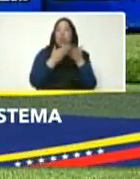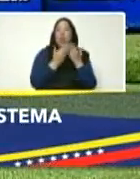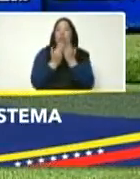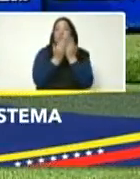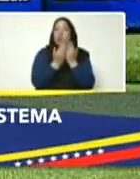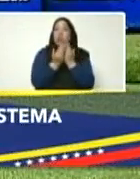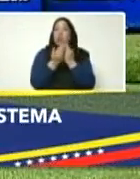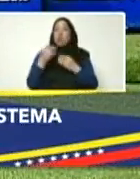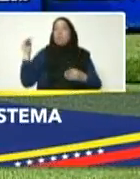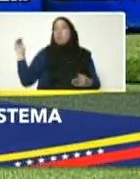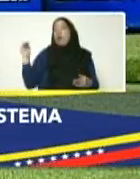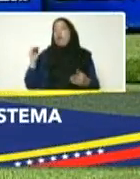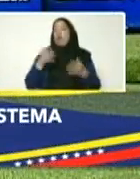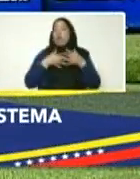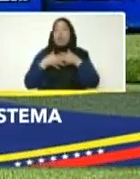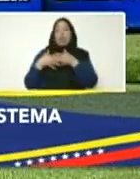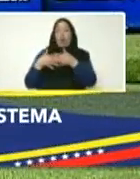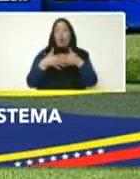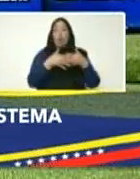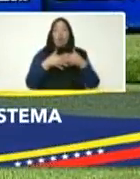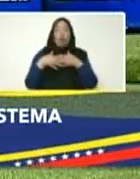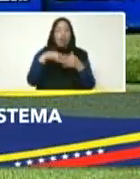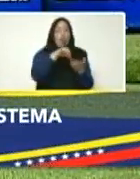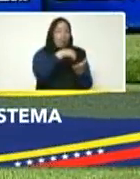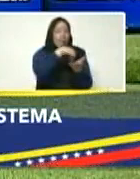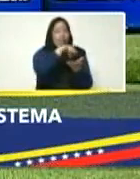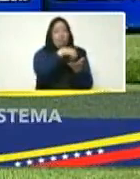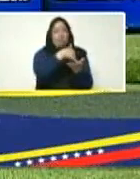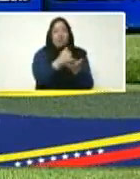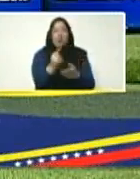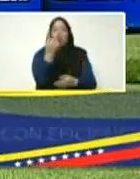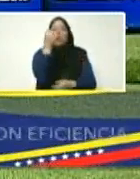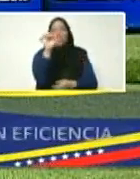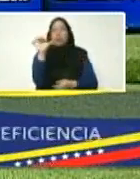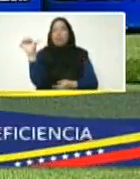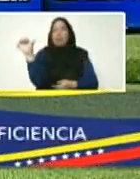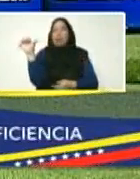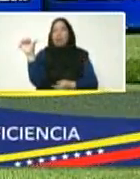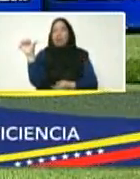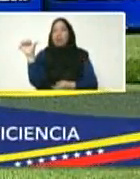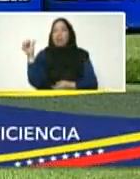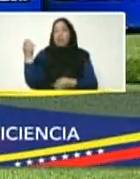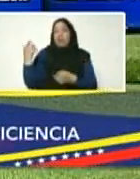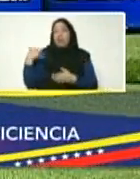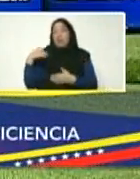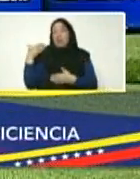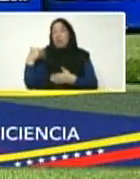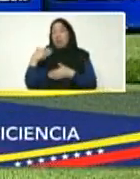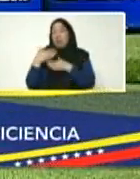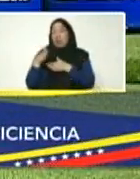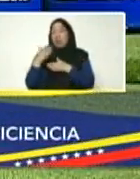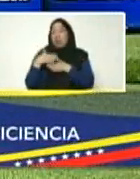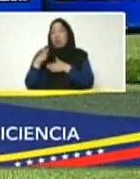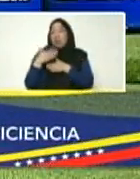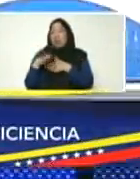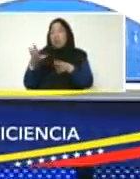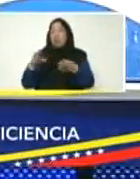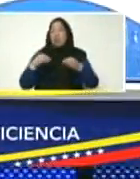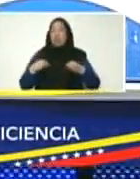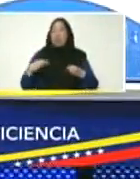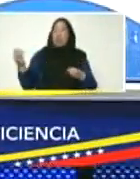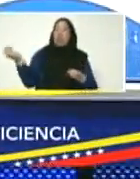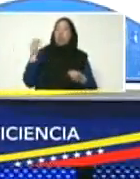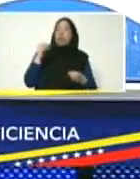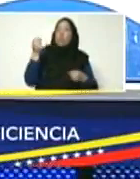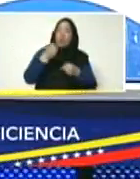echa porque viene de Nueva York. Estuvo en Nueva York una semana y se la echa. Asuman este